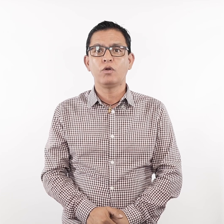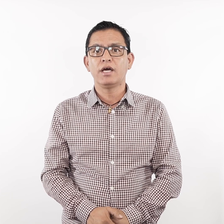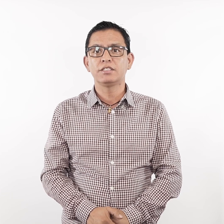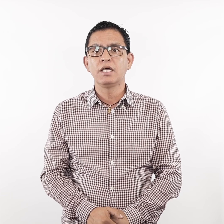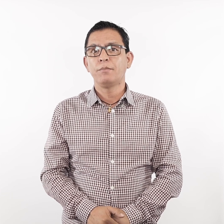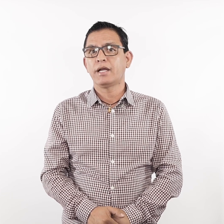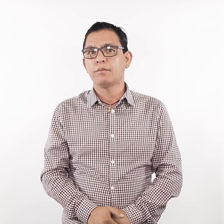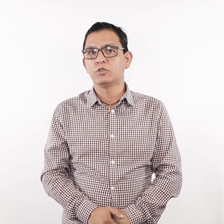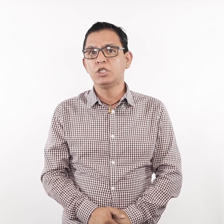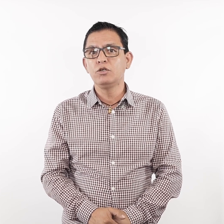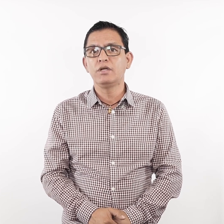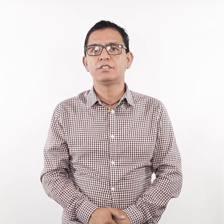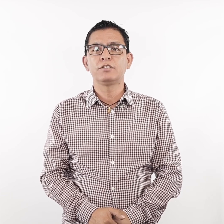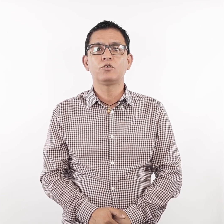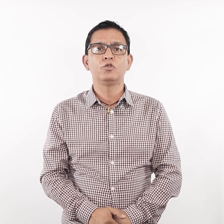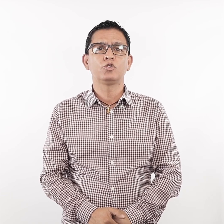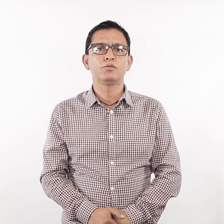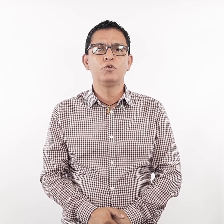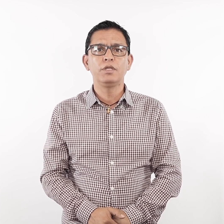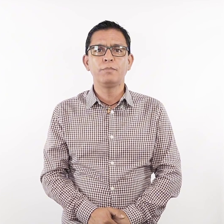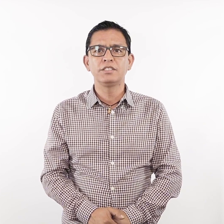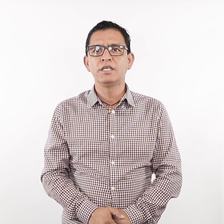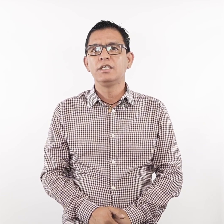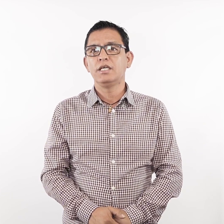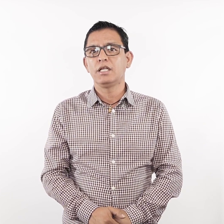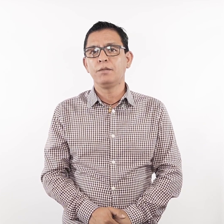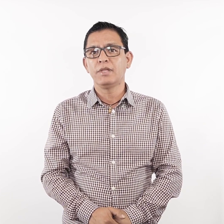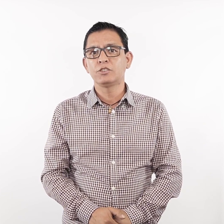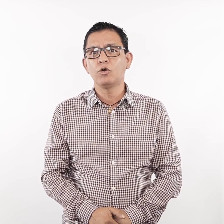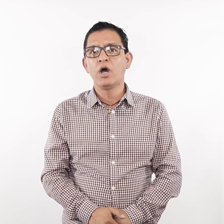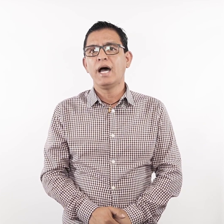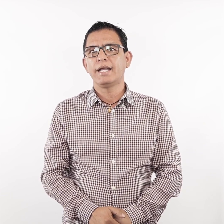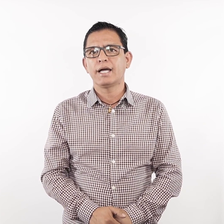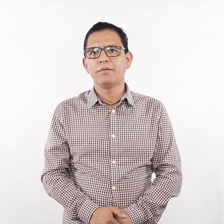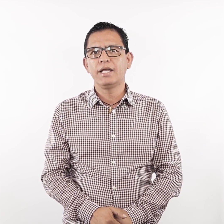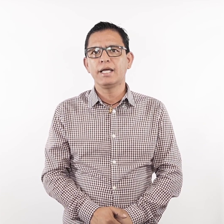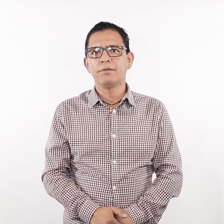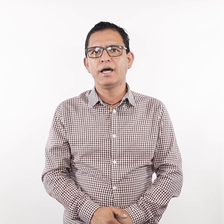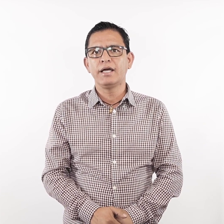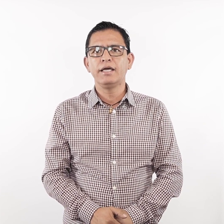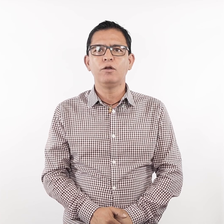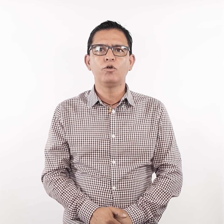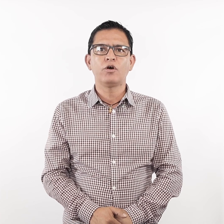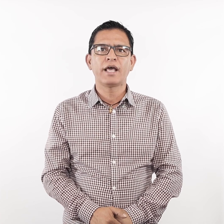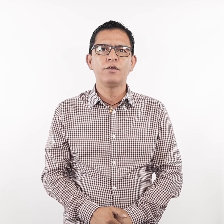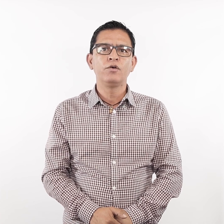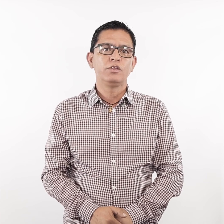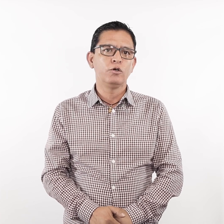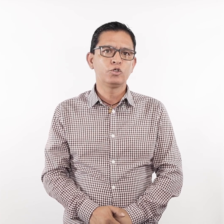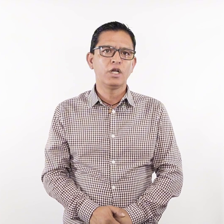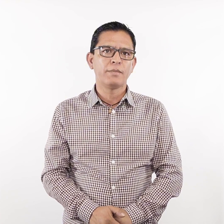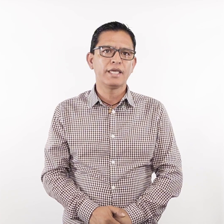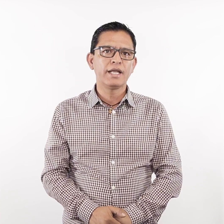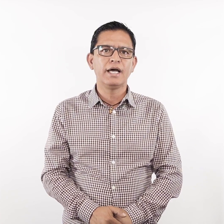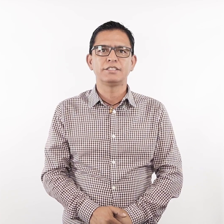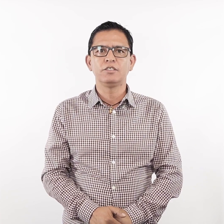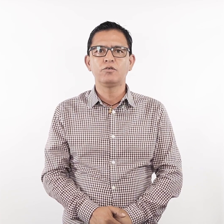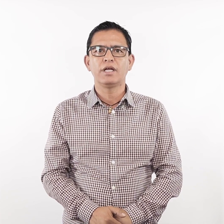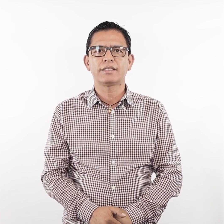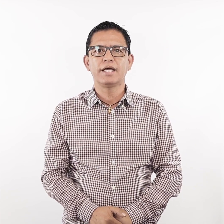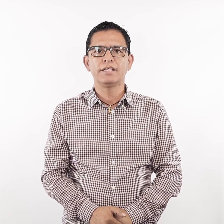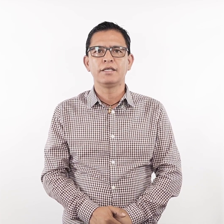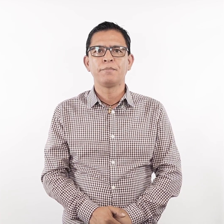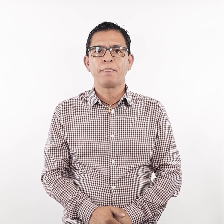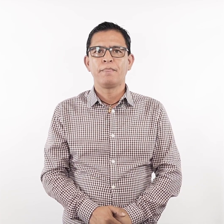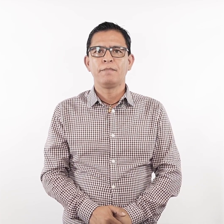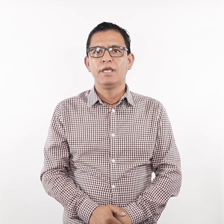uniformes escolares para Hermosillo en el Centro de Usos Múltiples y en el gimnasio Ana Gabriela Guevara en un horario de 8 de la mañana a 5